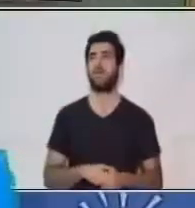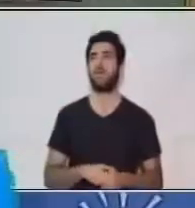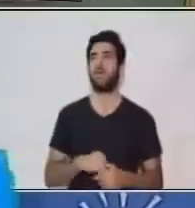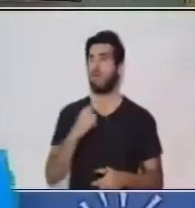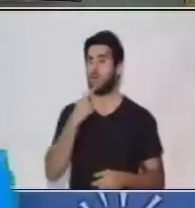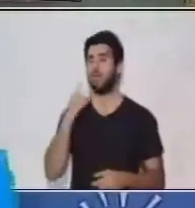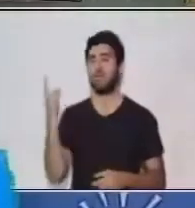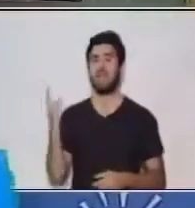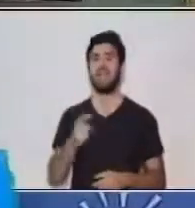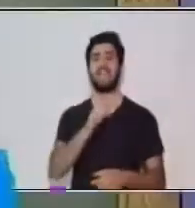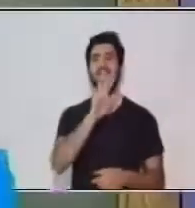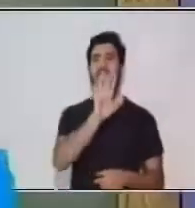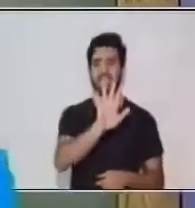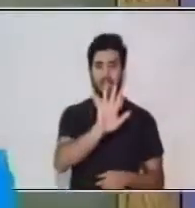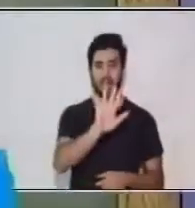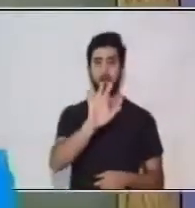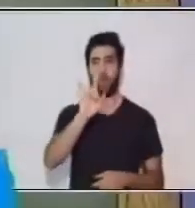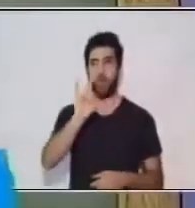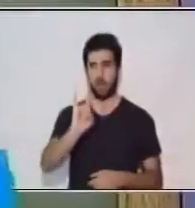5 unidades,